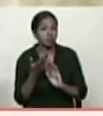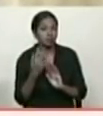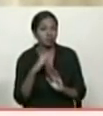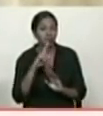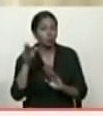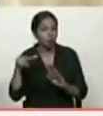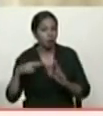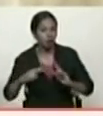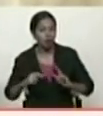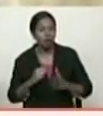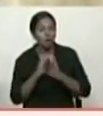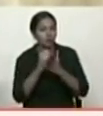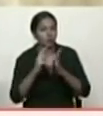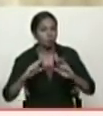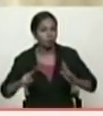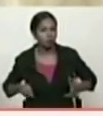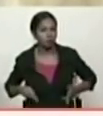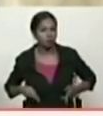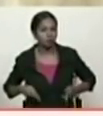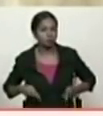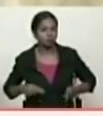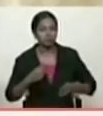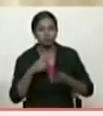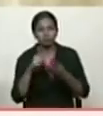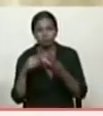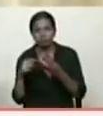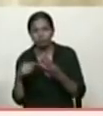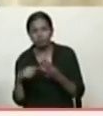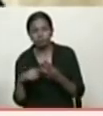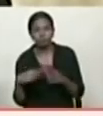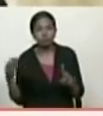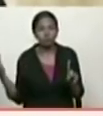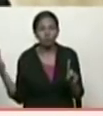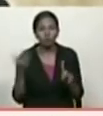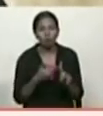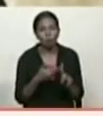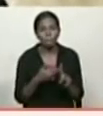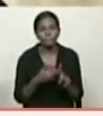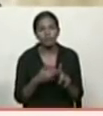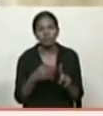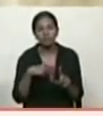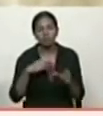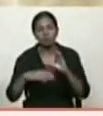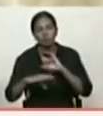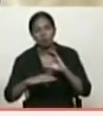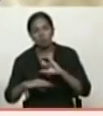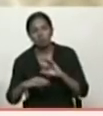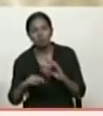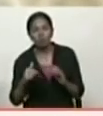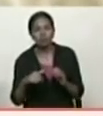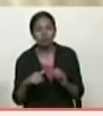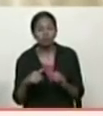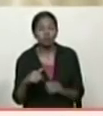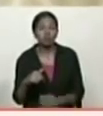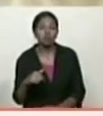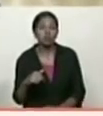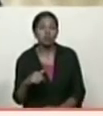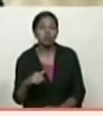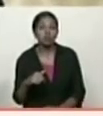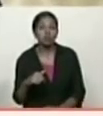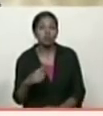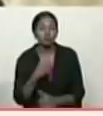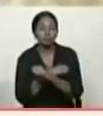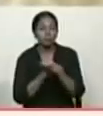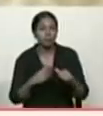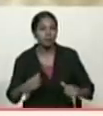humanitaria. Y eso fue, digamos, el gran elemento para el golpe comunicacional o el golpe militar a partir de lo comunicacional, para